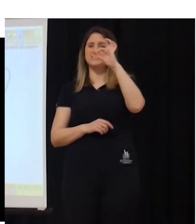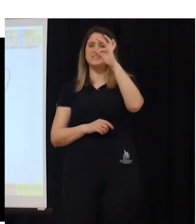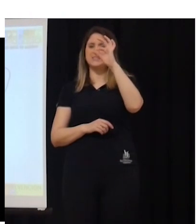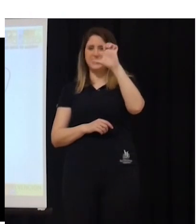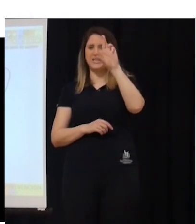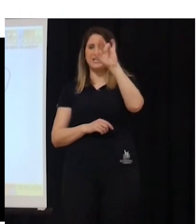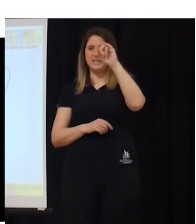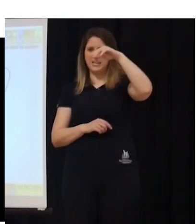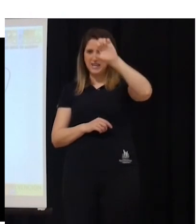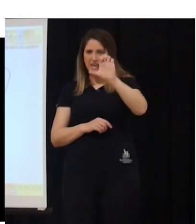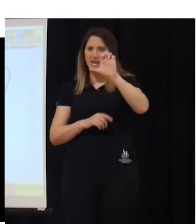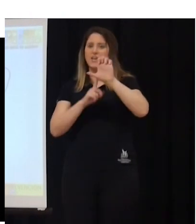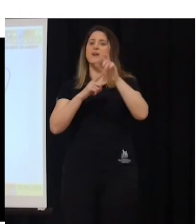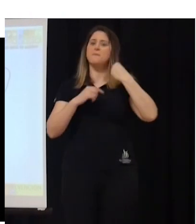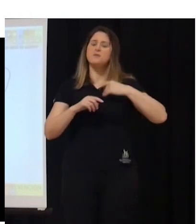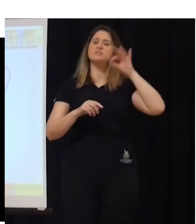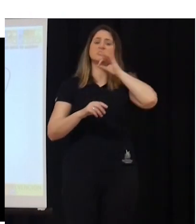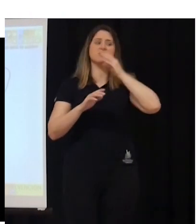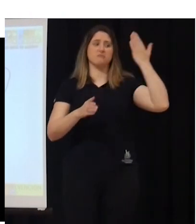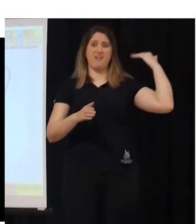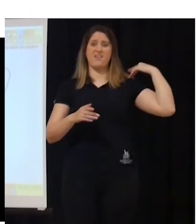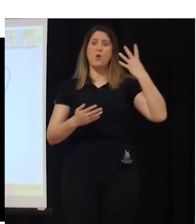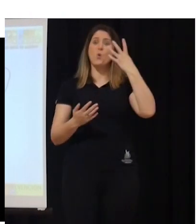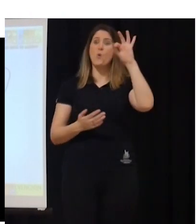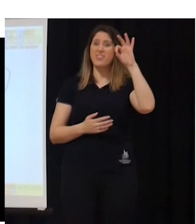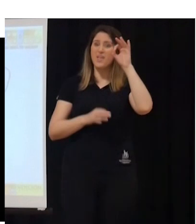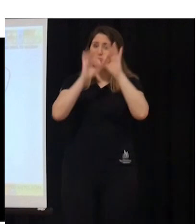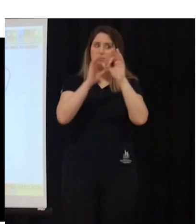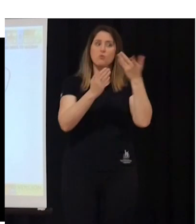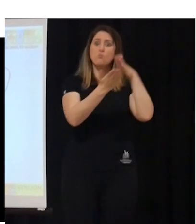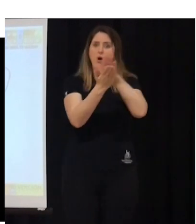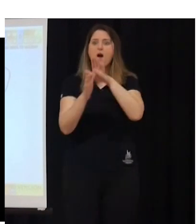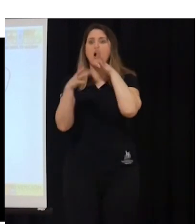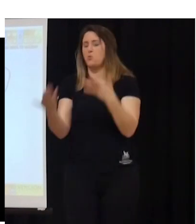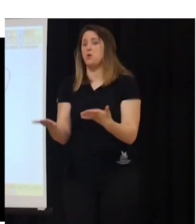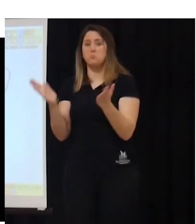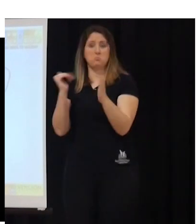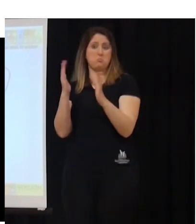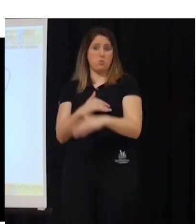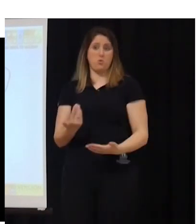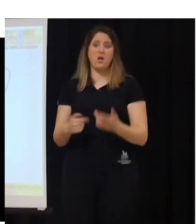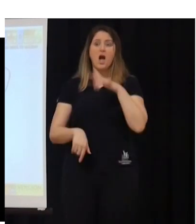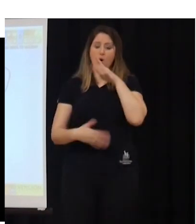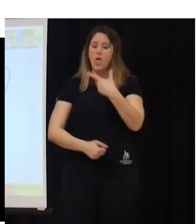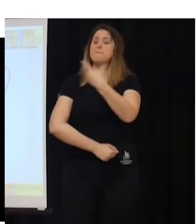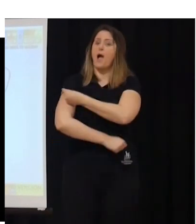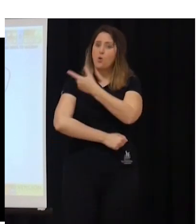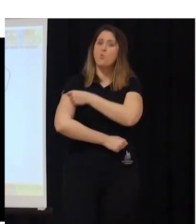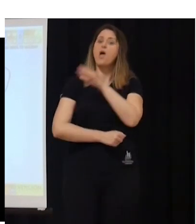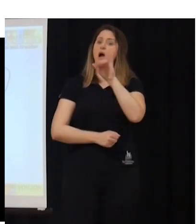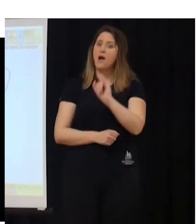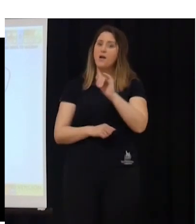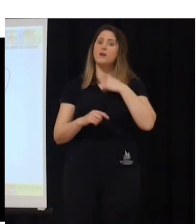cogía hace unos cuantos siglos, en un 40% acababa con la gente. Hoy en día tenemos vacunas que